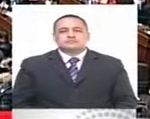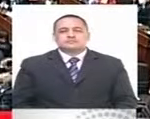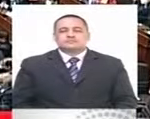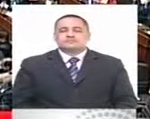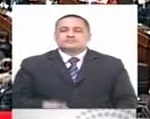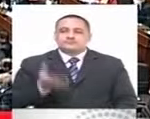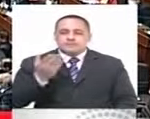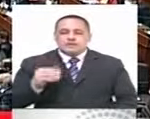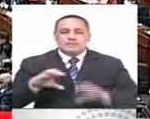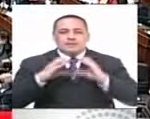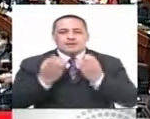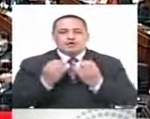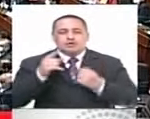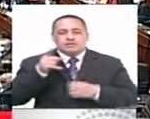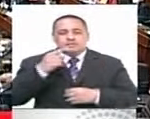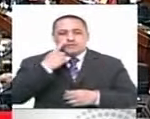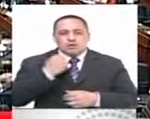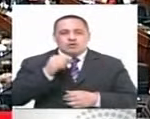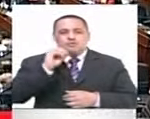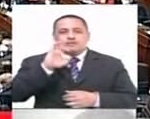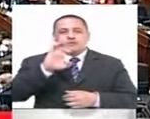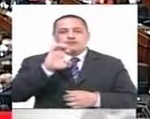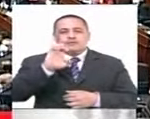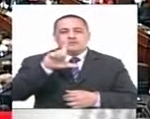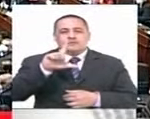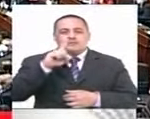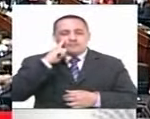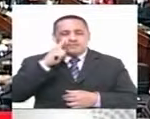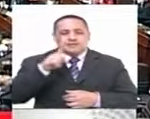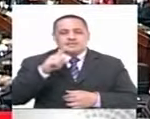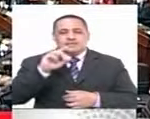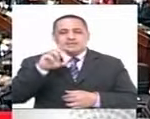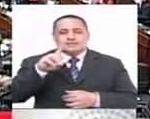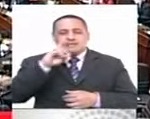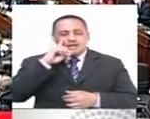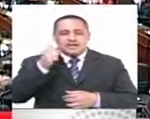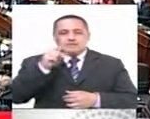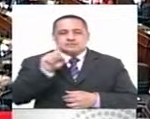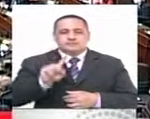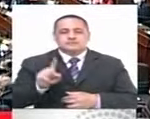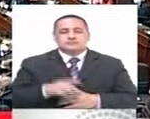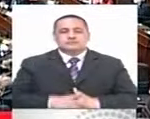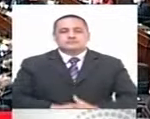Tiene la palabra el congresista Freddy Díaz por 3 minutos.